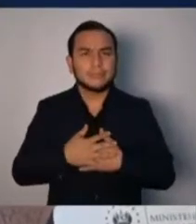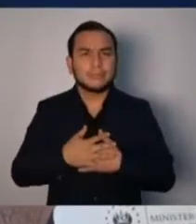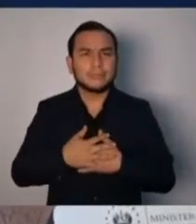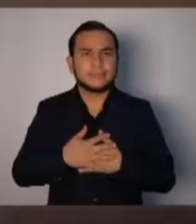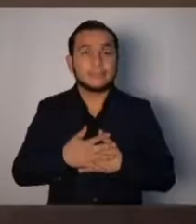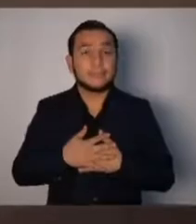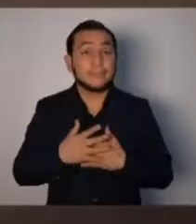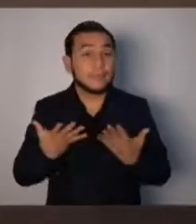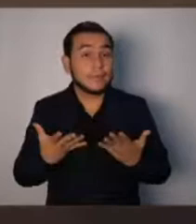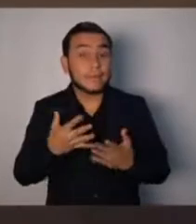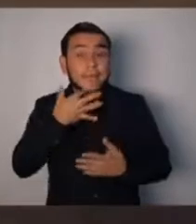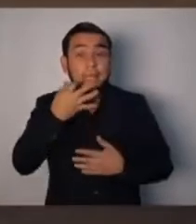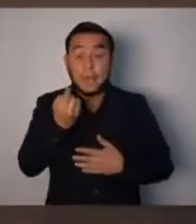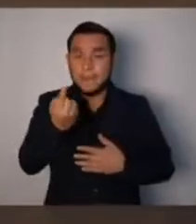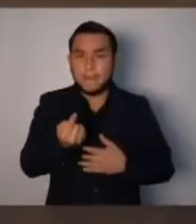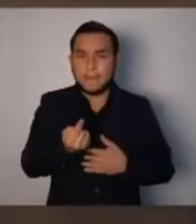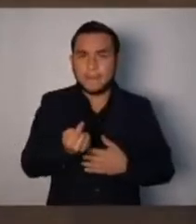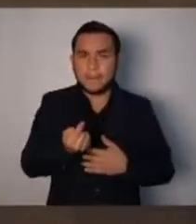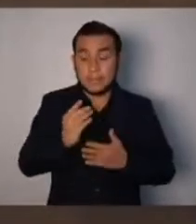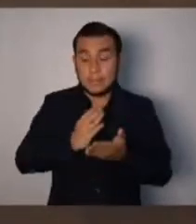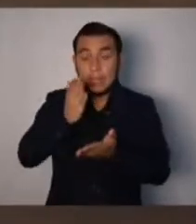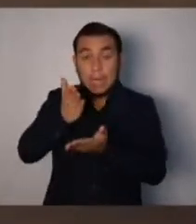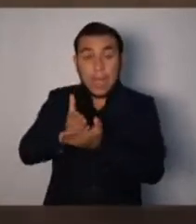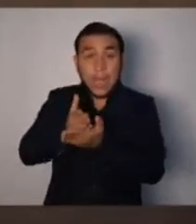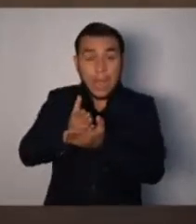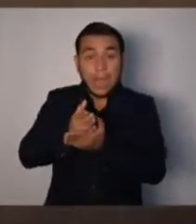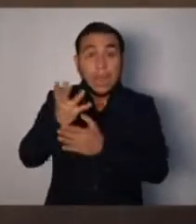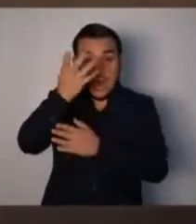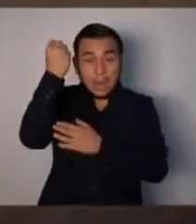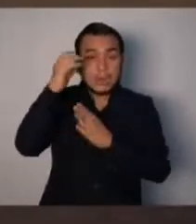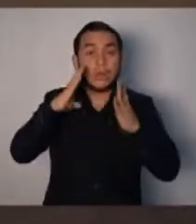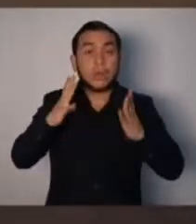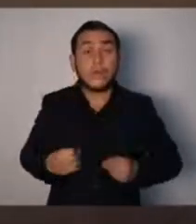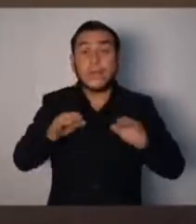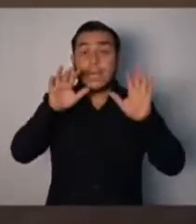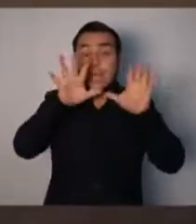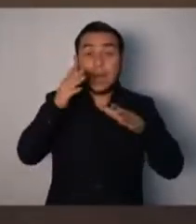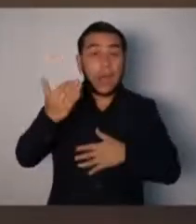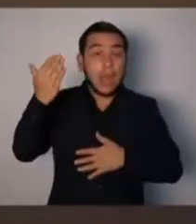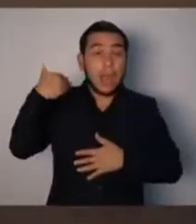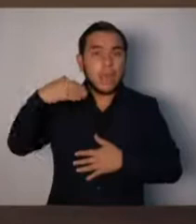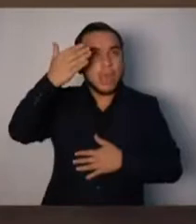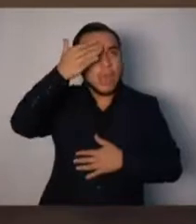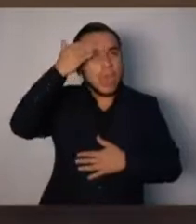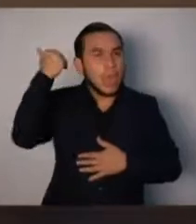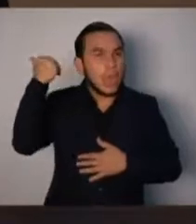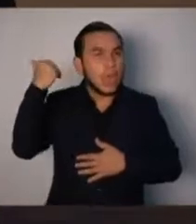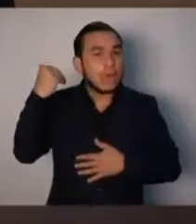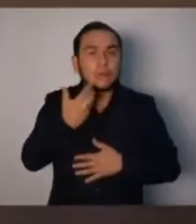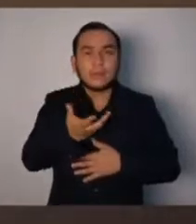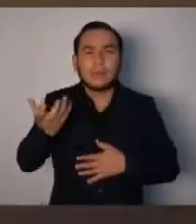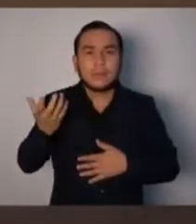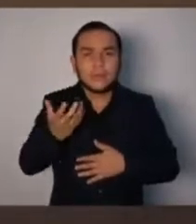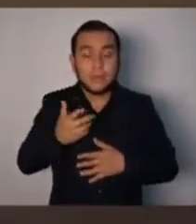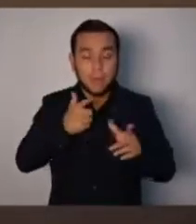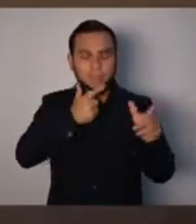cuantos sinvergüenzas llegaron al gobierno y estuvieron allí diez años y se les olvidó que dictó la